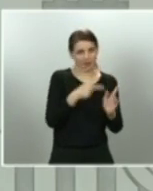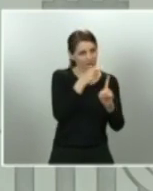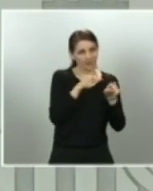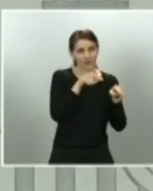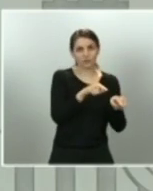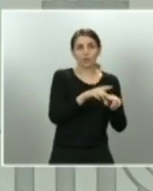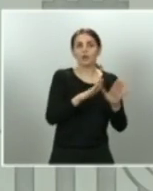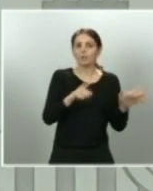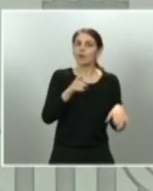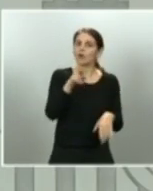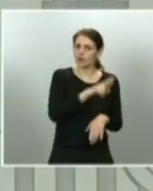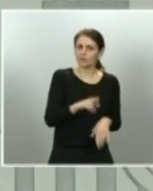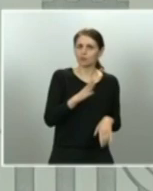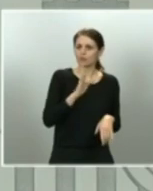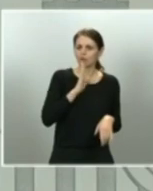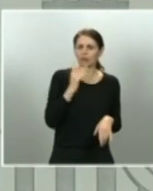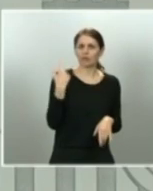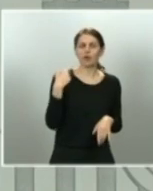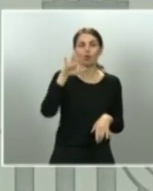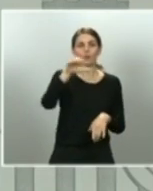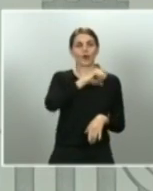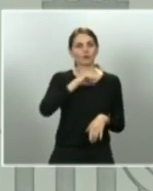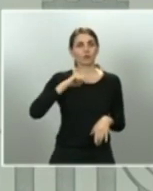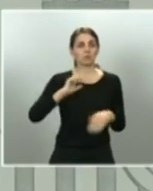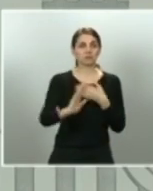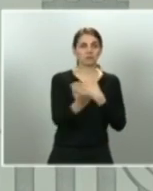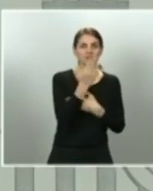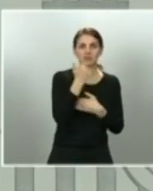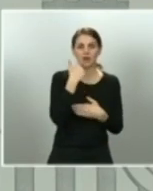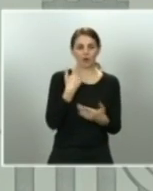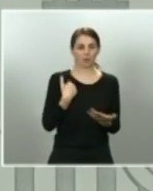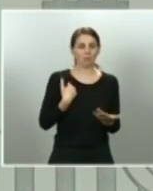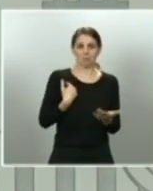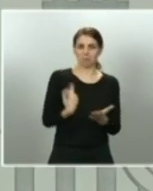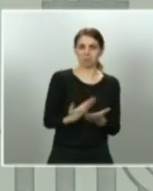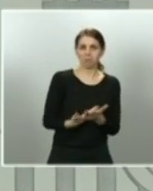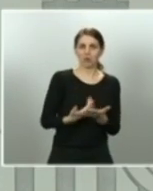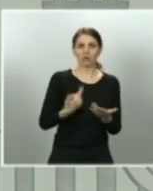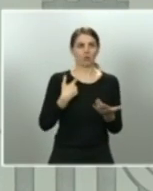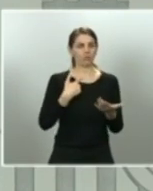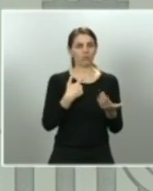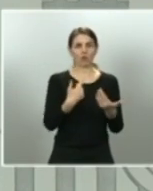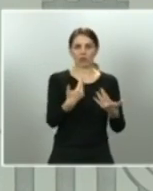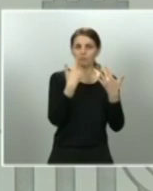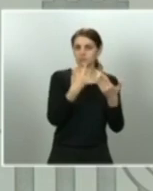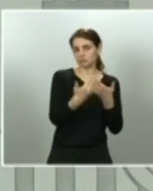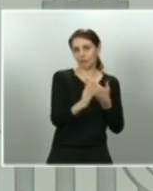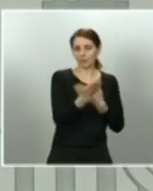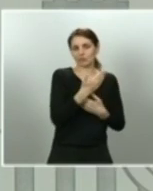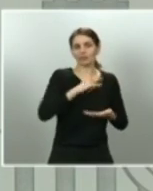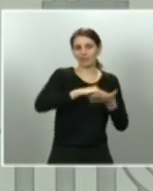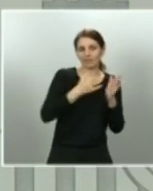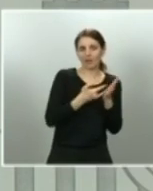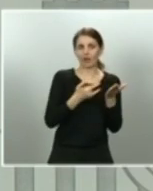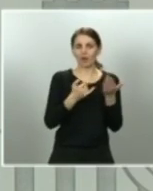planteamientos sustentados con un razonamiento técnico y que cumple con los criterios que nosotros exigimos a las unidades territoriales para el grande de ese